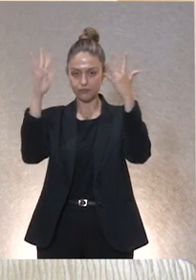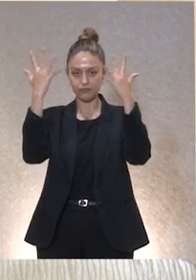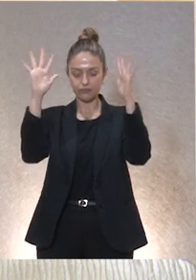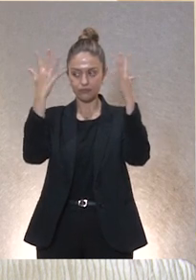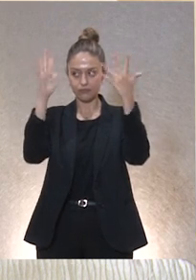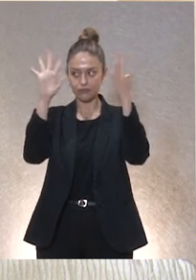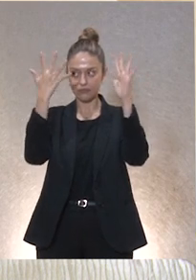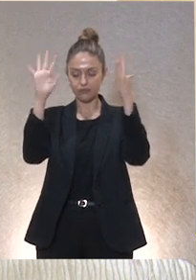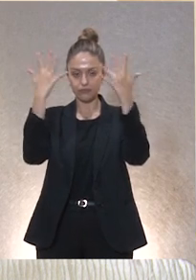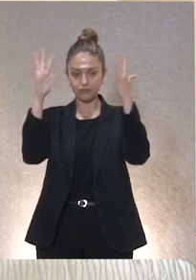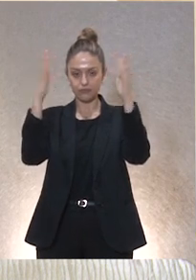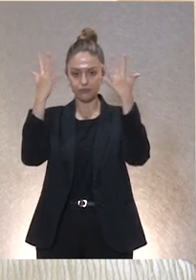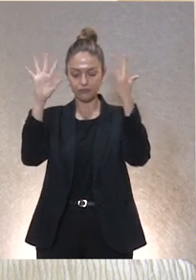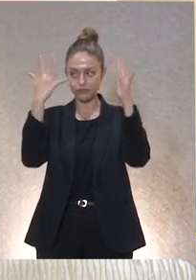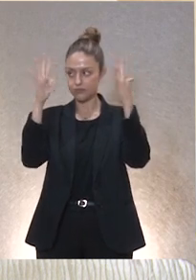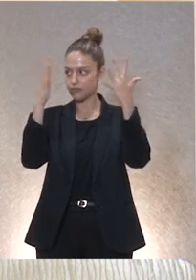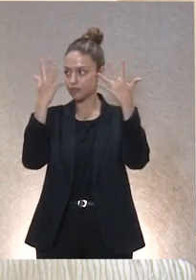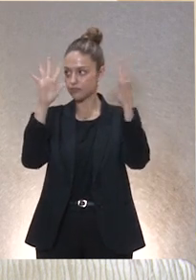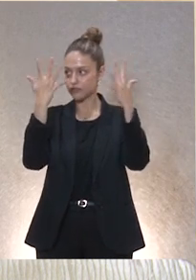y nos